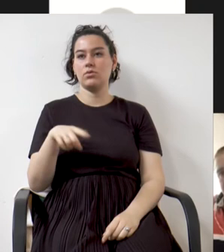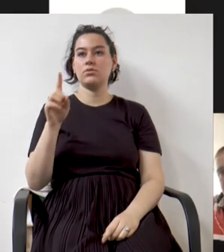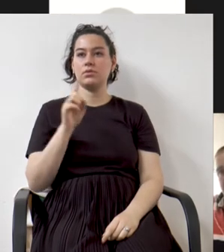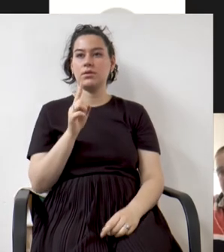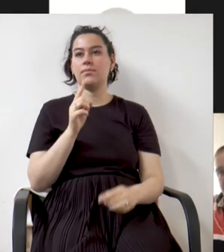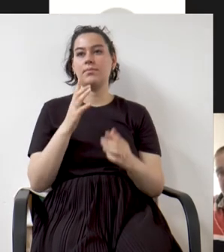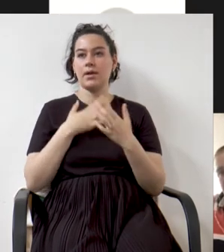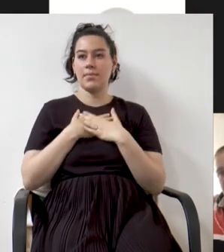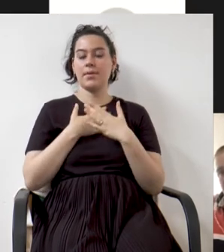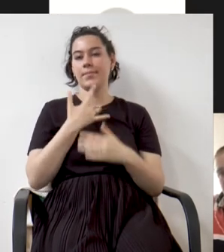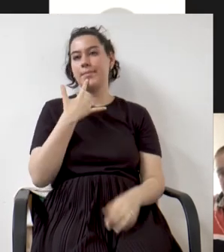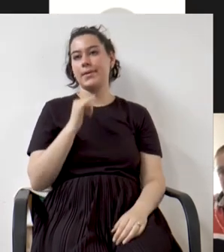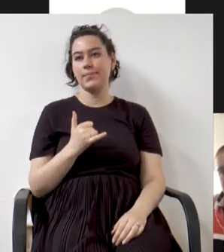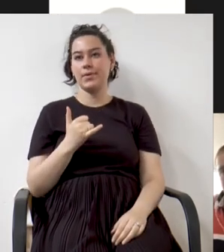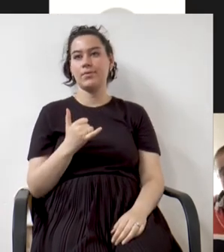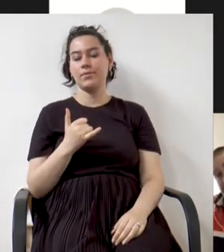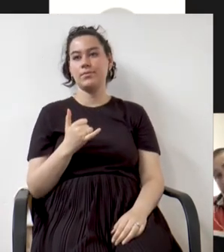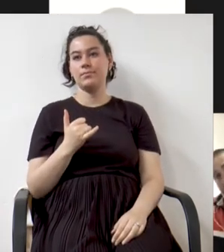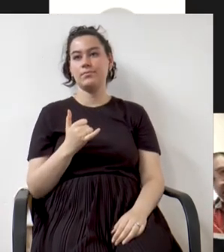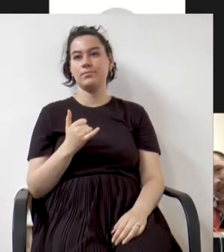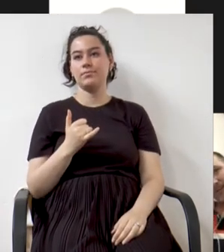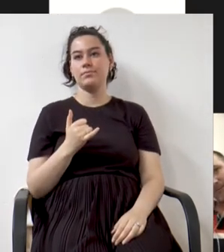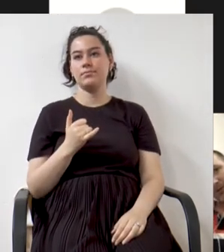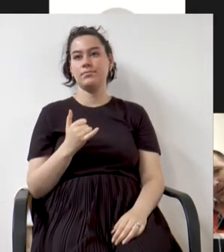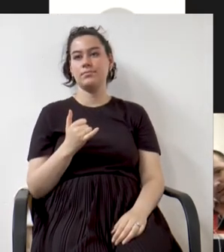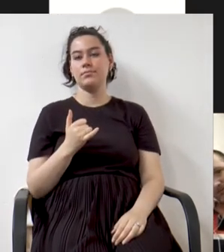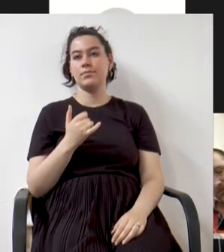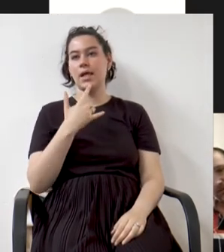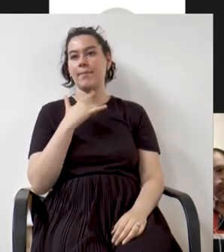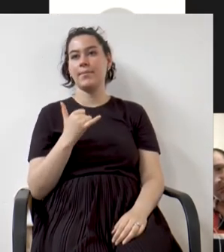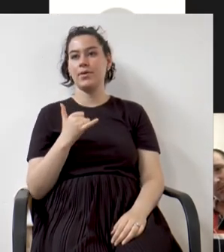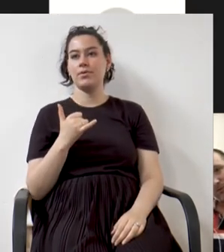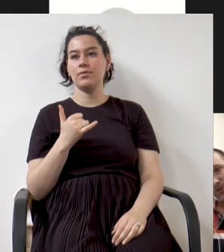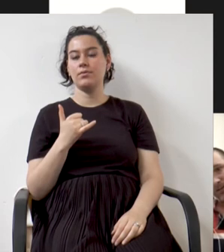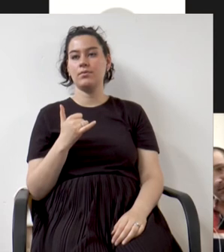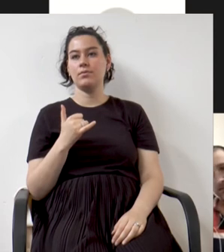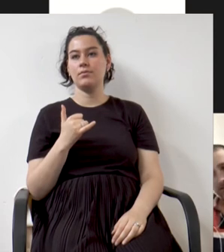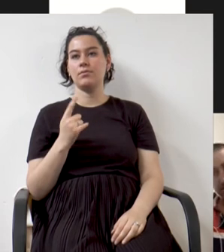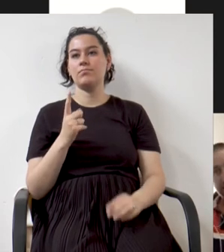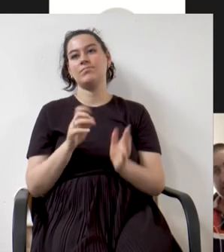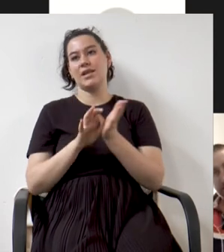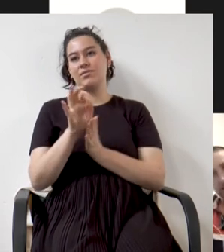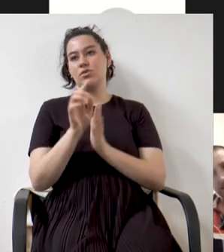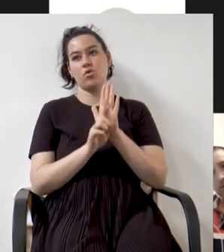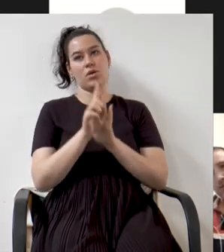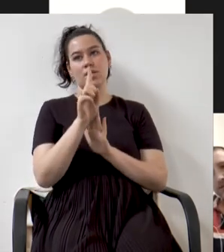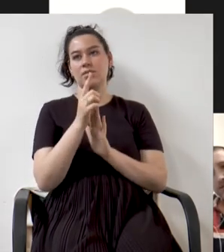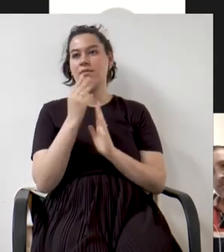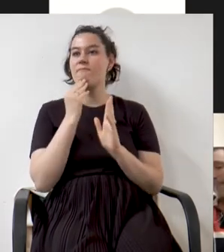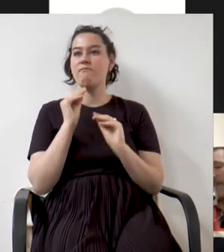Se me venía el ejemplo de la se me venía a la cabeza el ejemplo del CENUR Noreste, que se dijo bastante